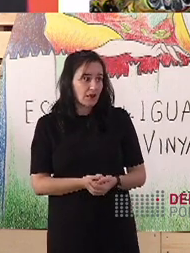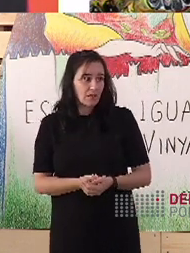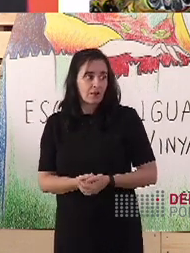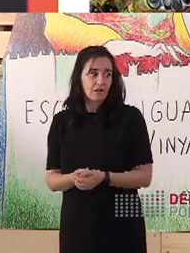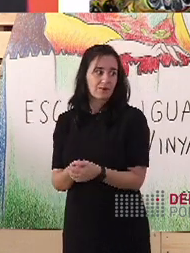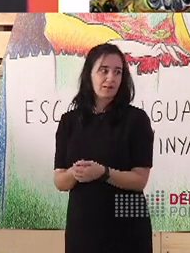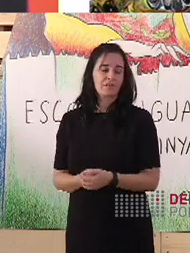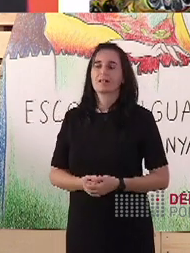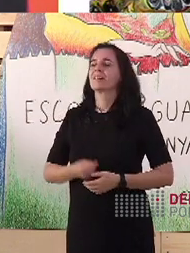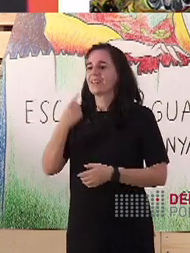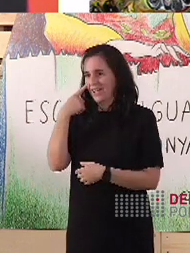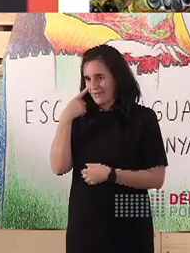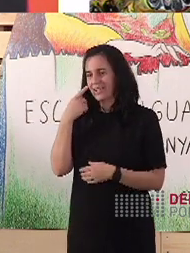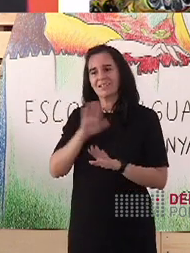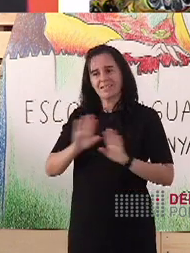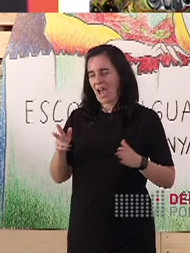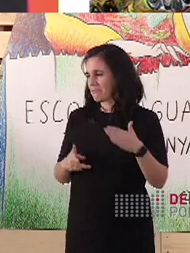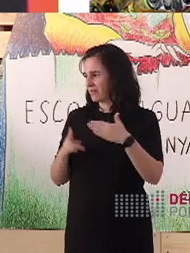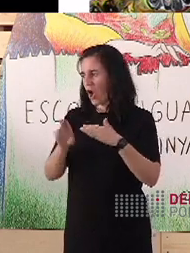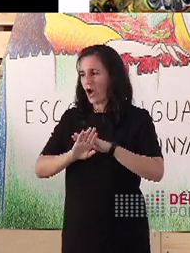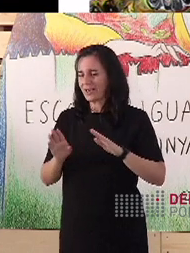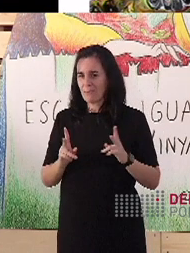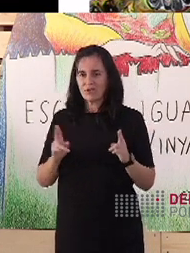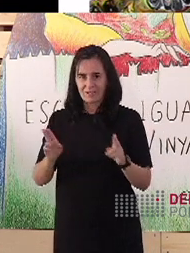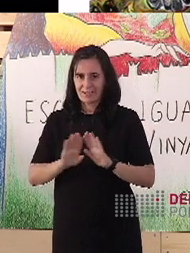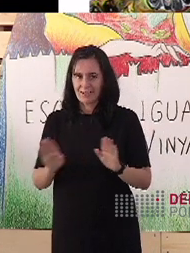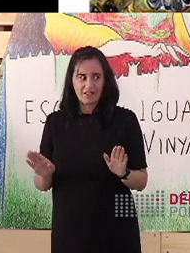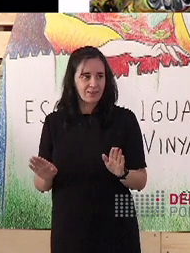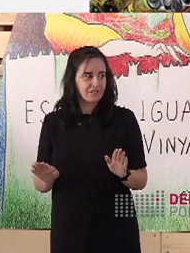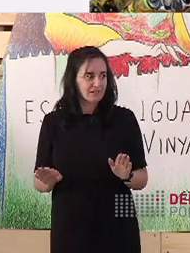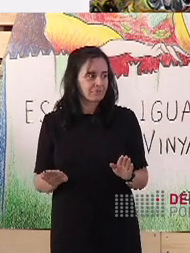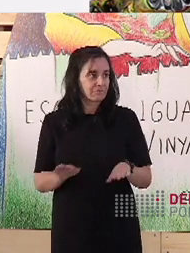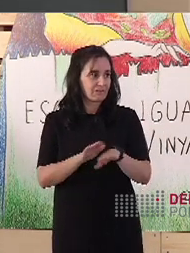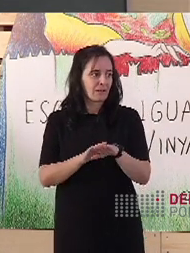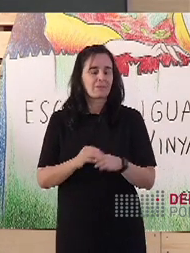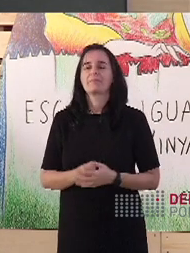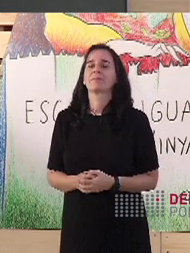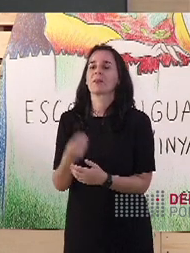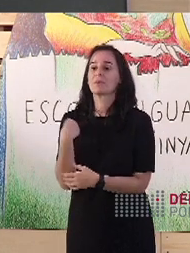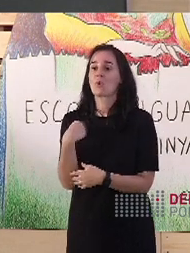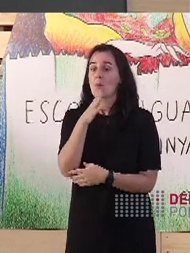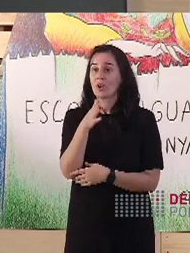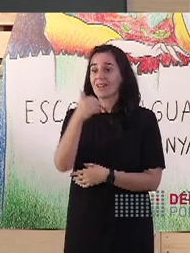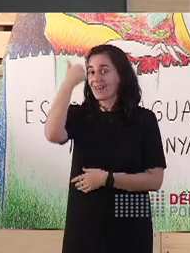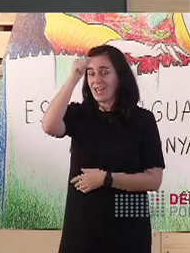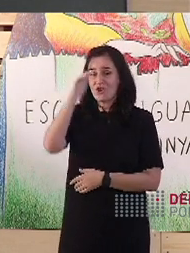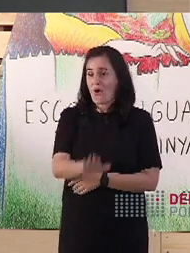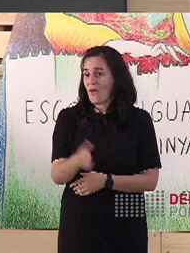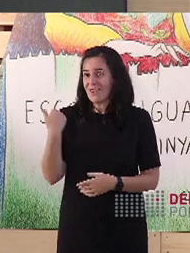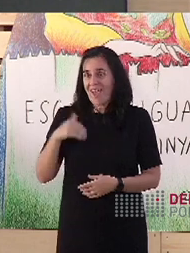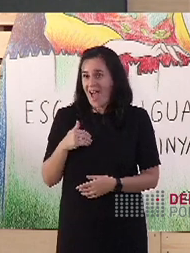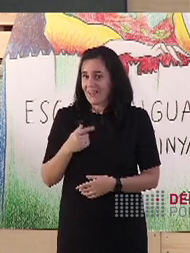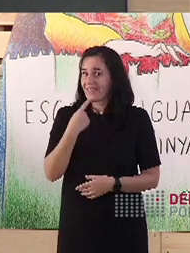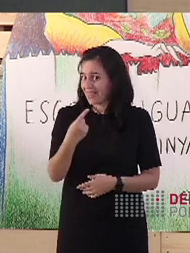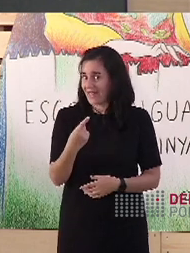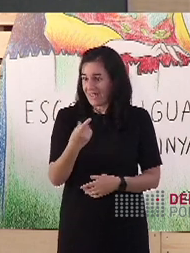ayudando. Vamos a dejarlo ahí porque ya el niño porque el niño ya ha dado el quid de la